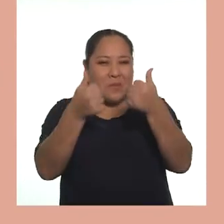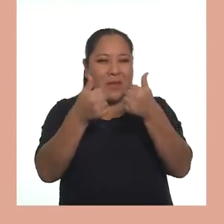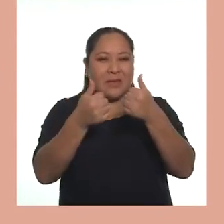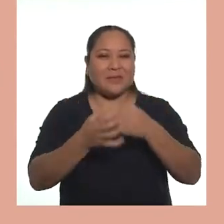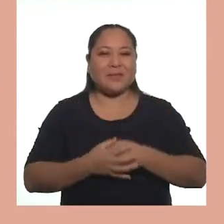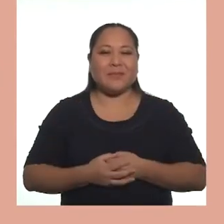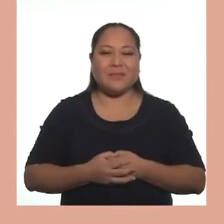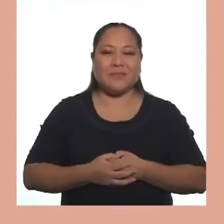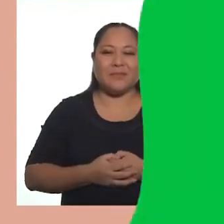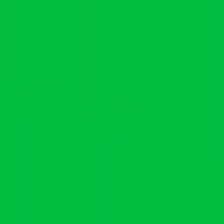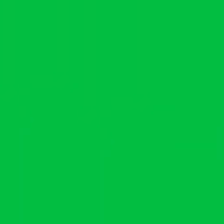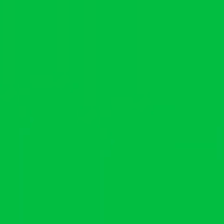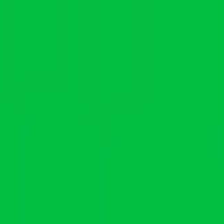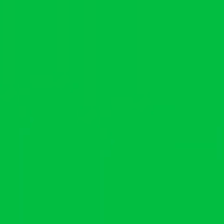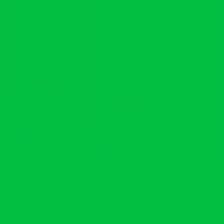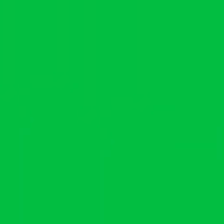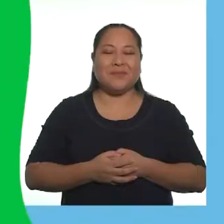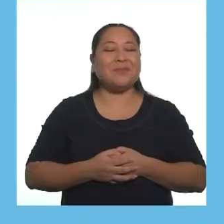Muy bien.